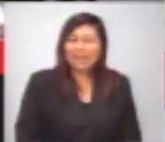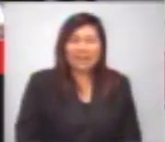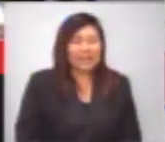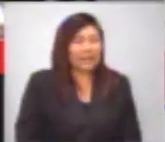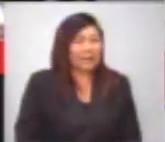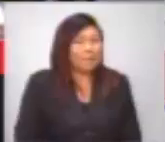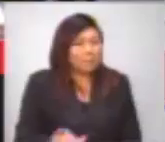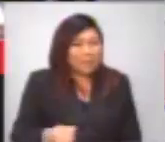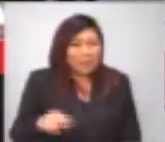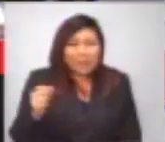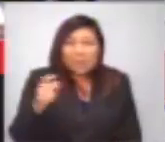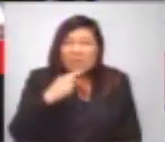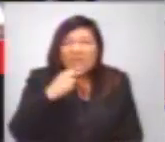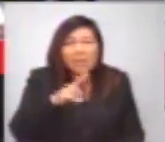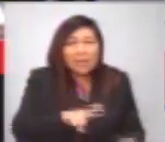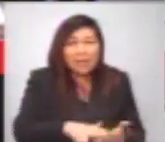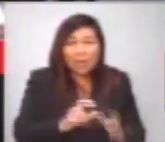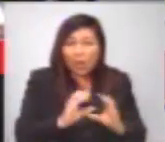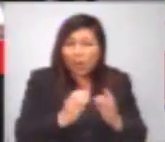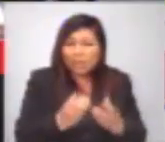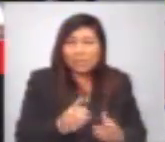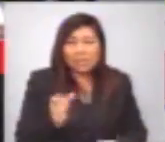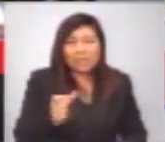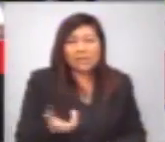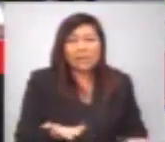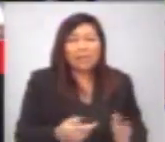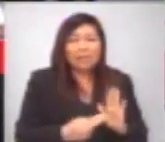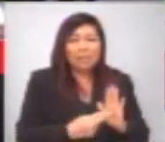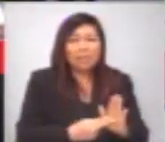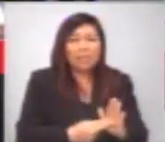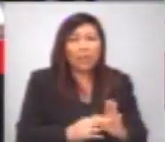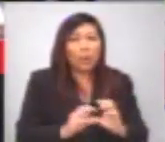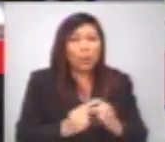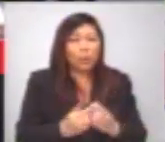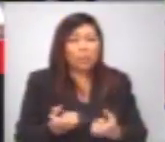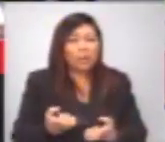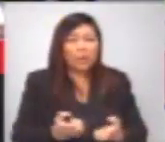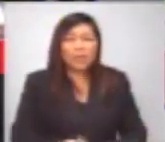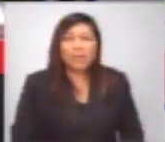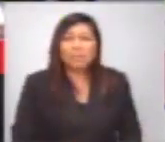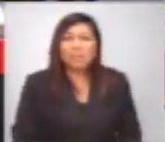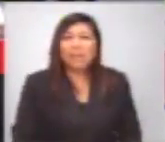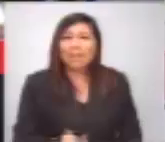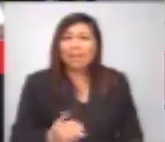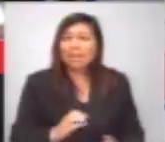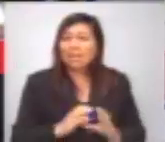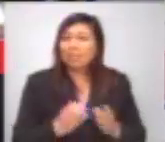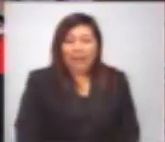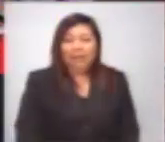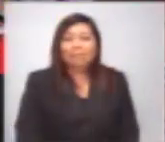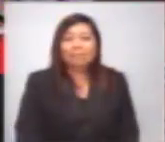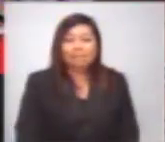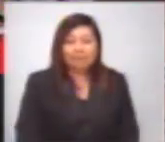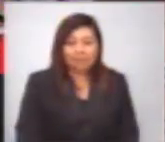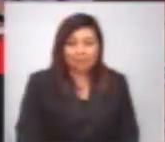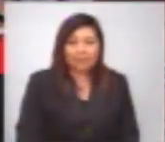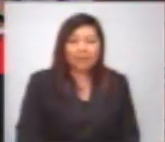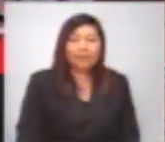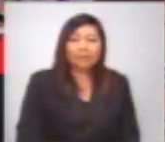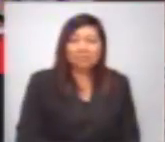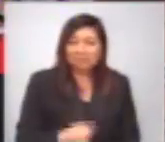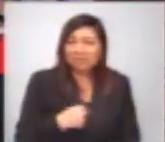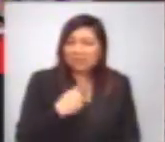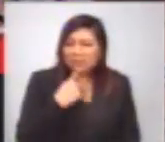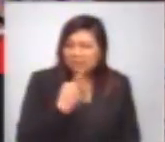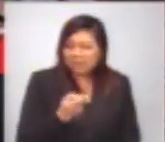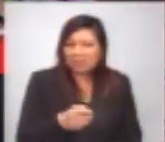Vicepresidenta de la República. Yo no sé si es congresista o es representante de los grupos económicos aquí en el Congreso. Lo que acabo de decir se lo he dicho en